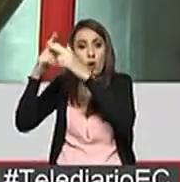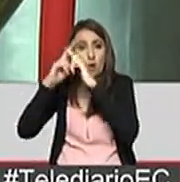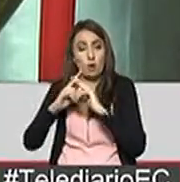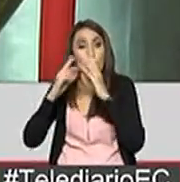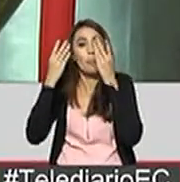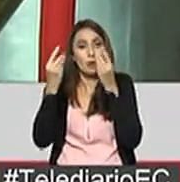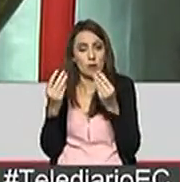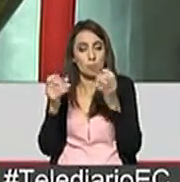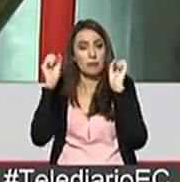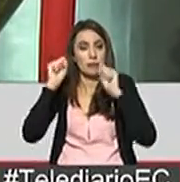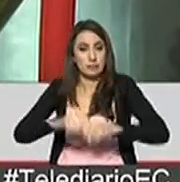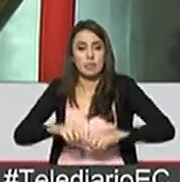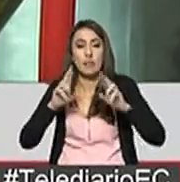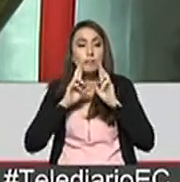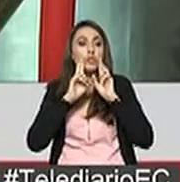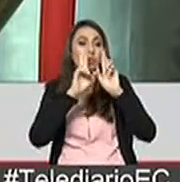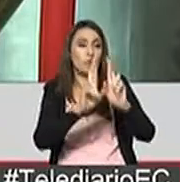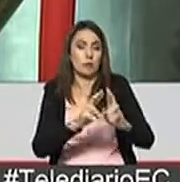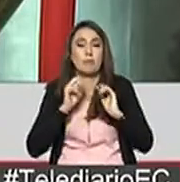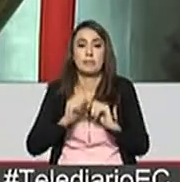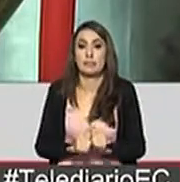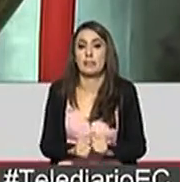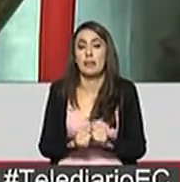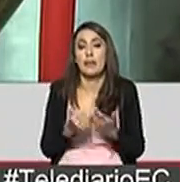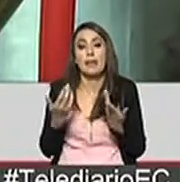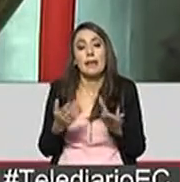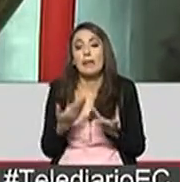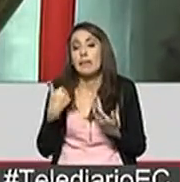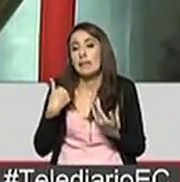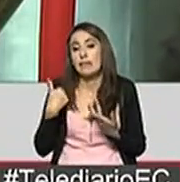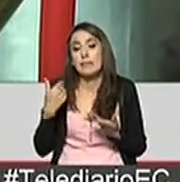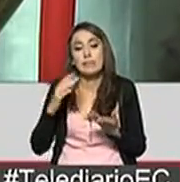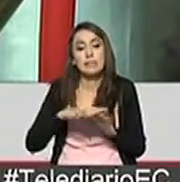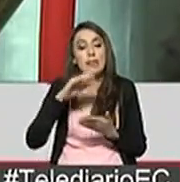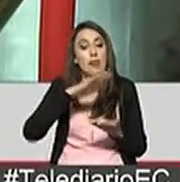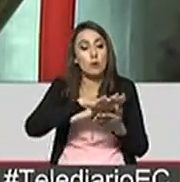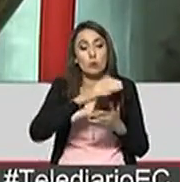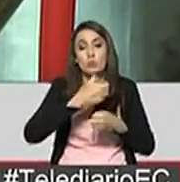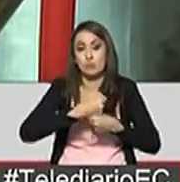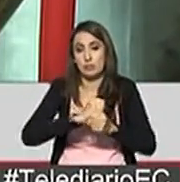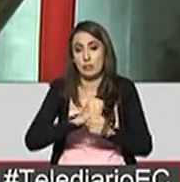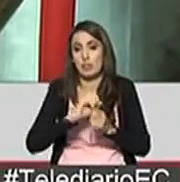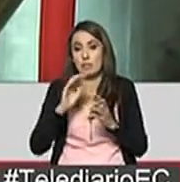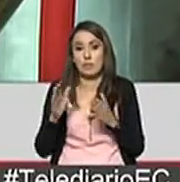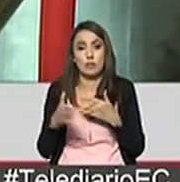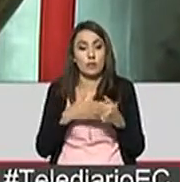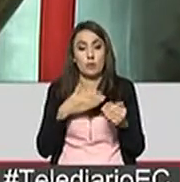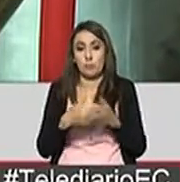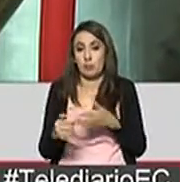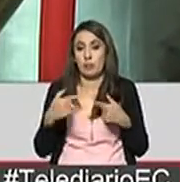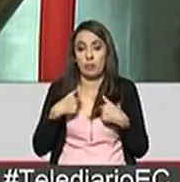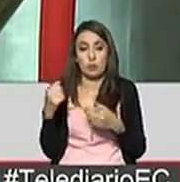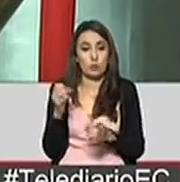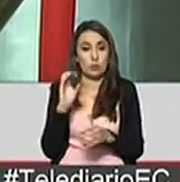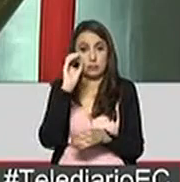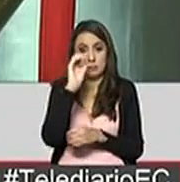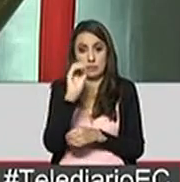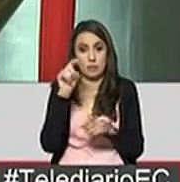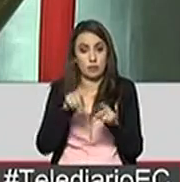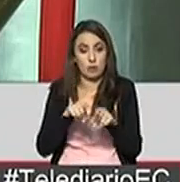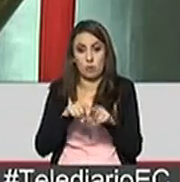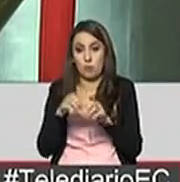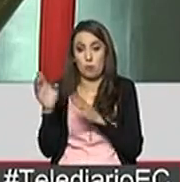los beneficios que la nueva reforma a la ley tiene para quienes hacen no solamente cerveza artesanal, sino para